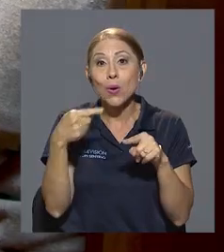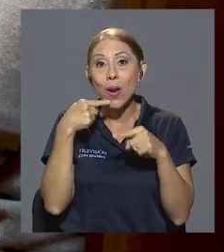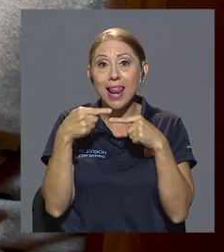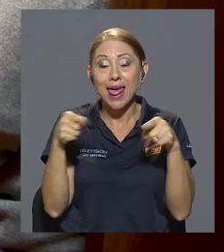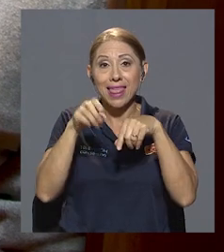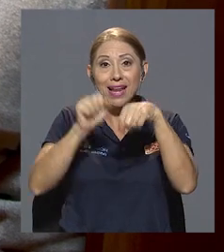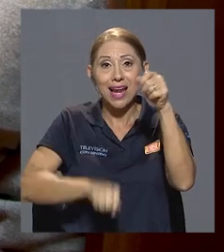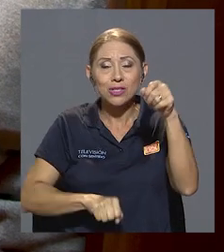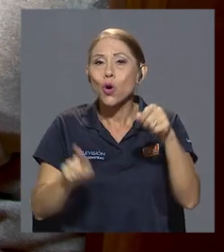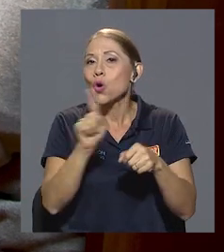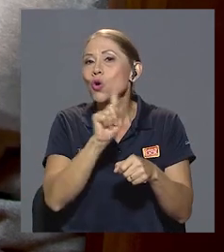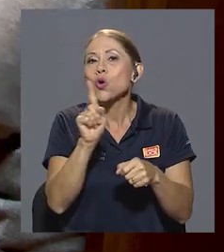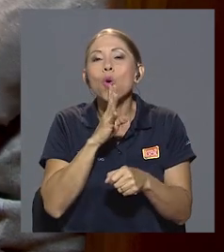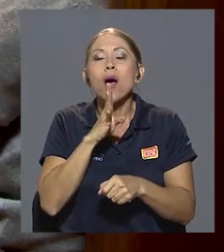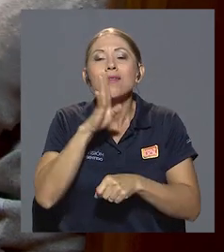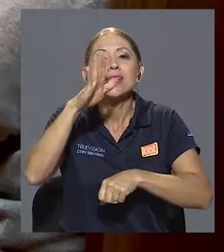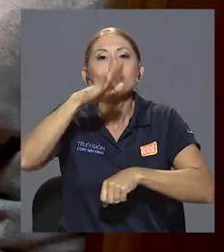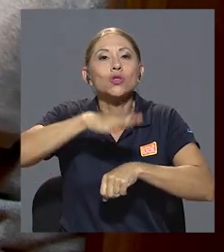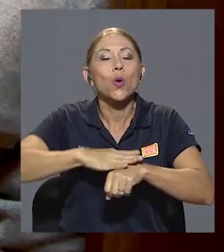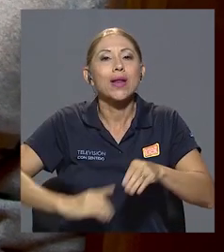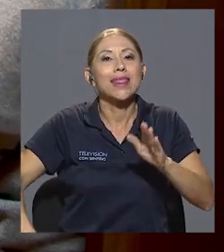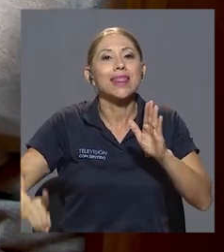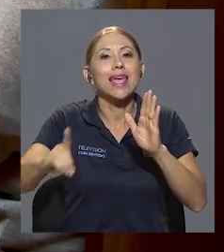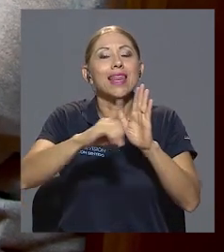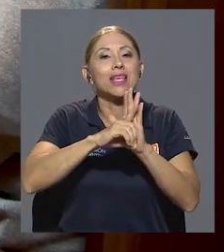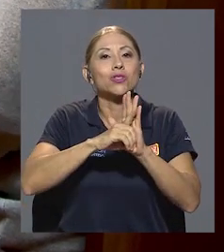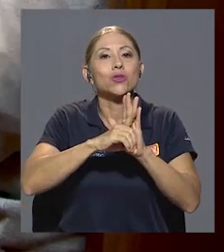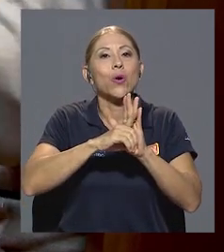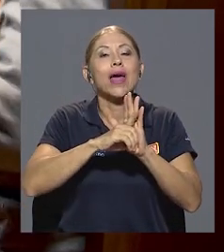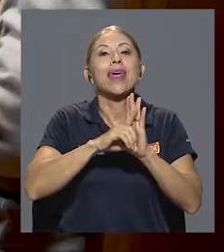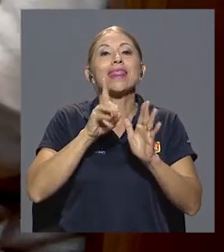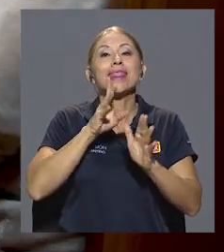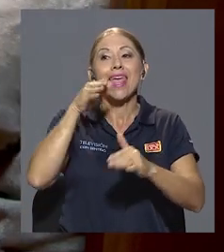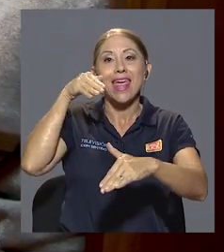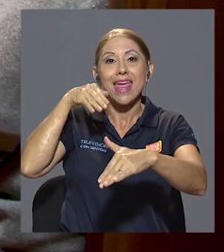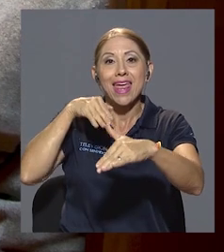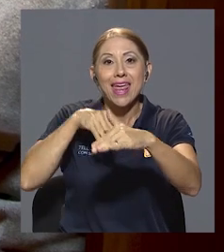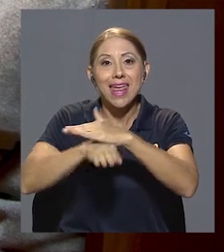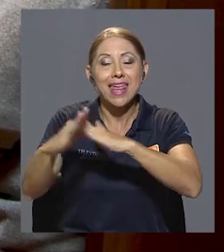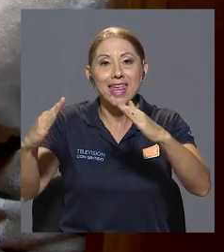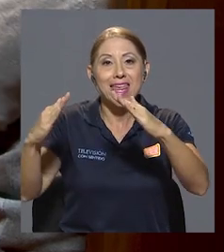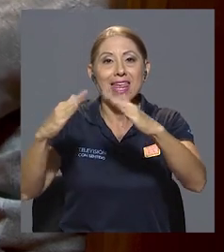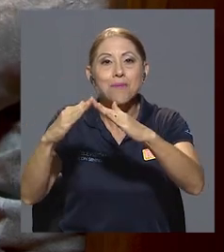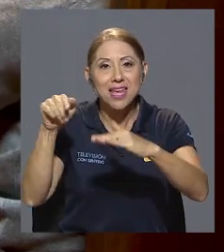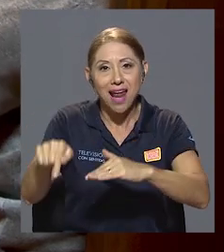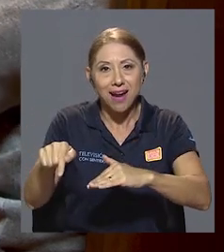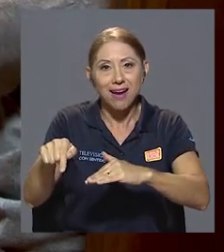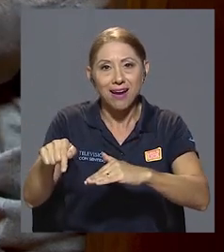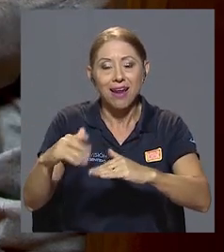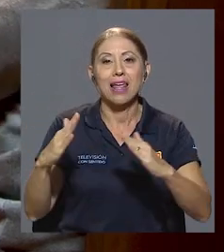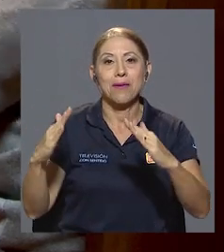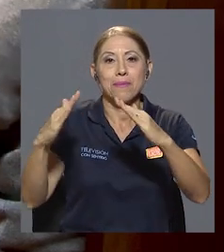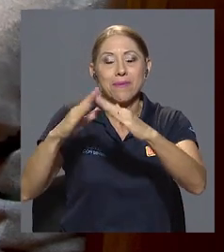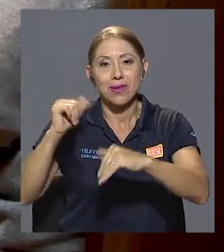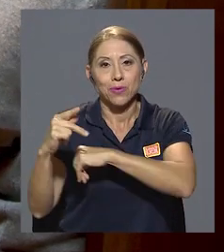a emigrar es decir el derecho a recibir en otro país y pareciera que también se requiere